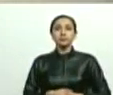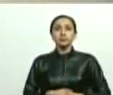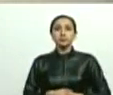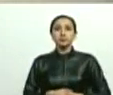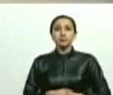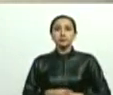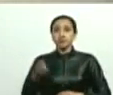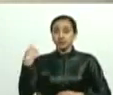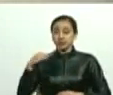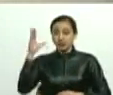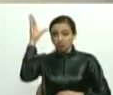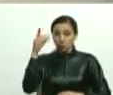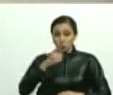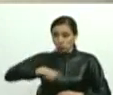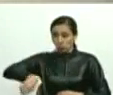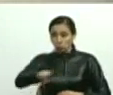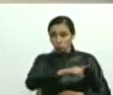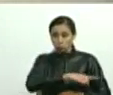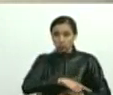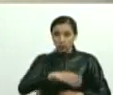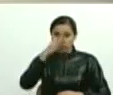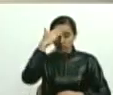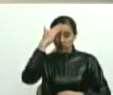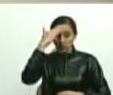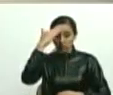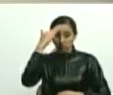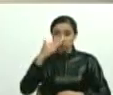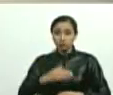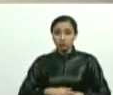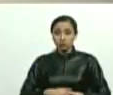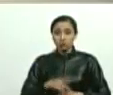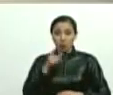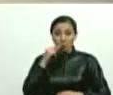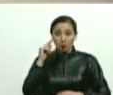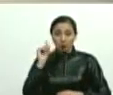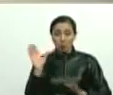¿Tienen conciencia ustedes de esto, compañeros? Compañeras.